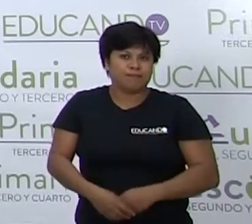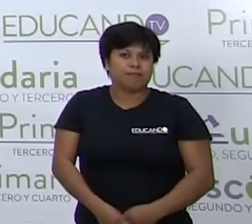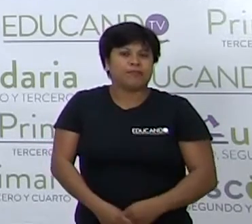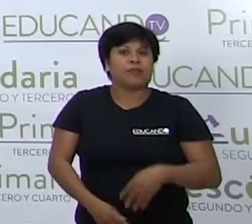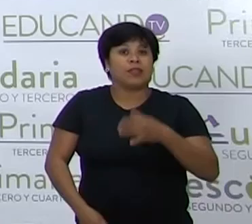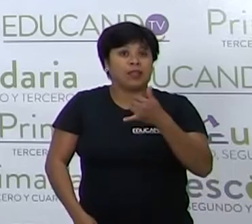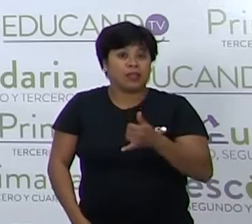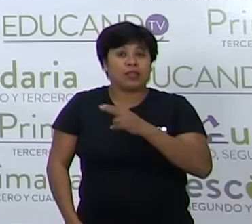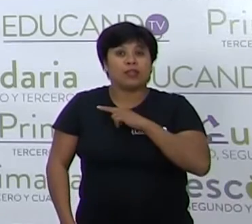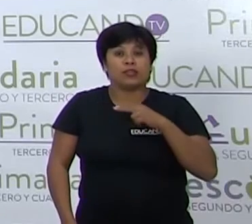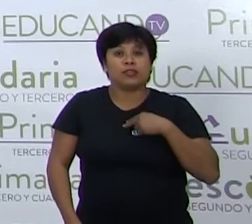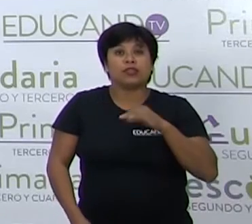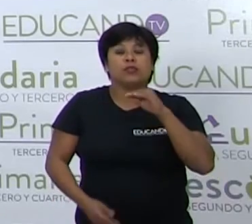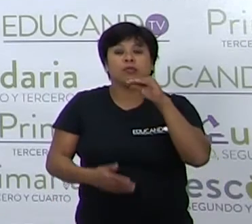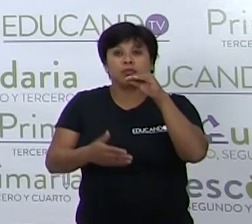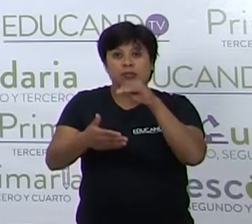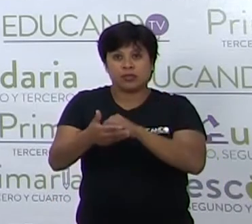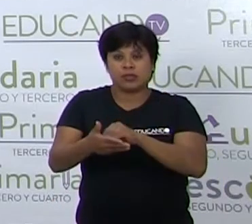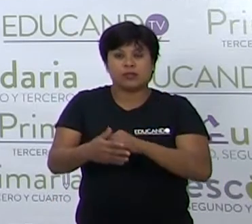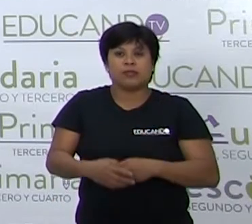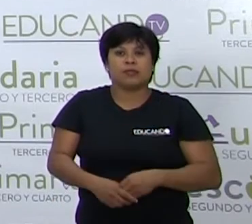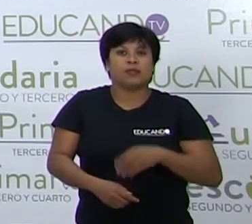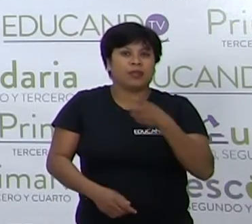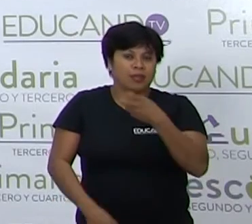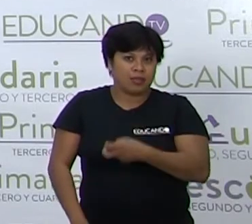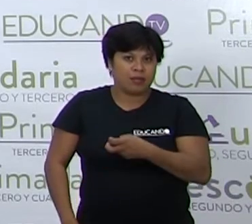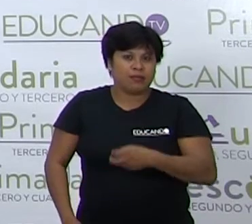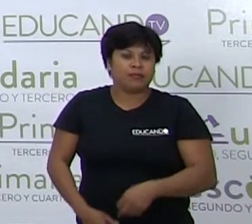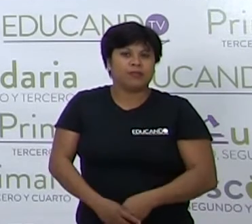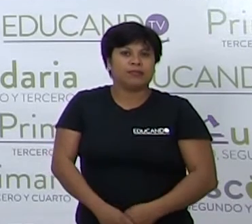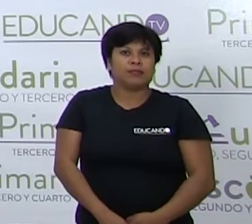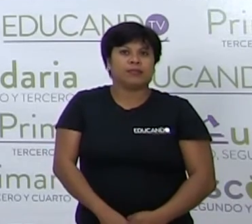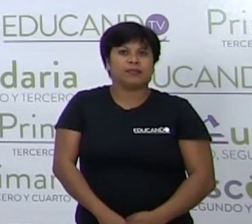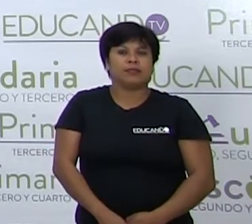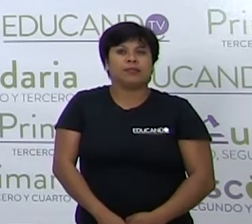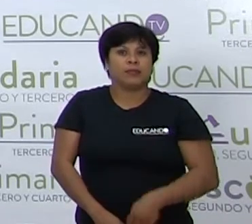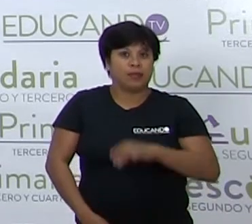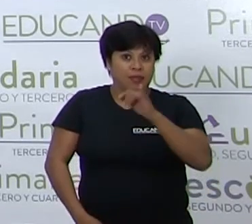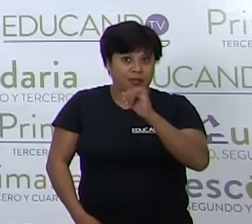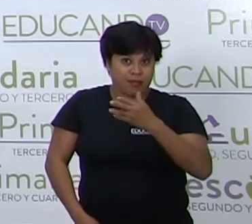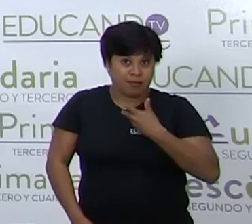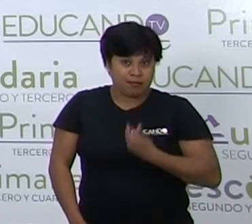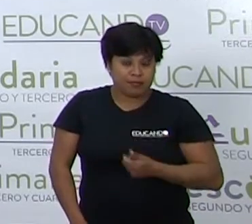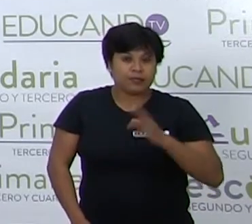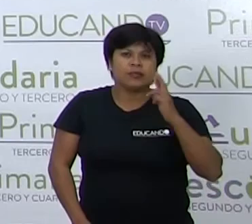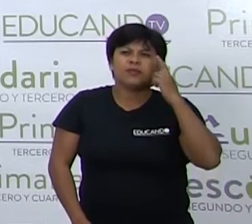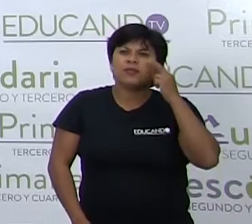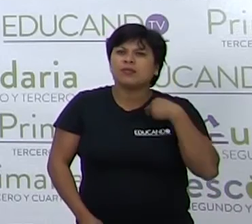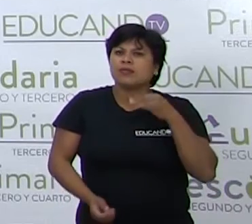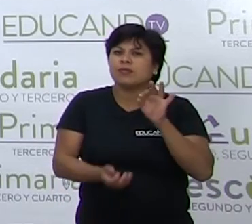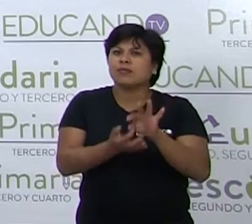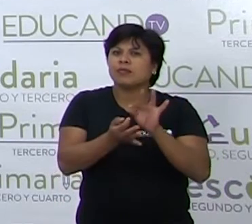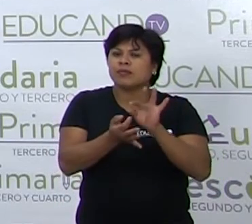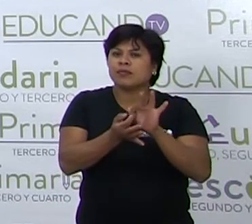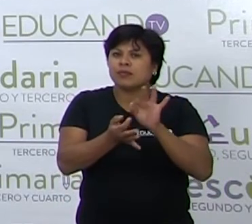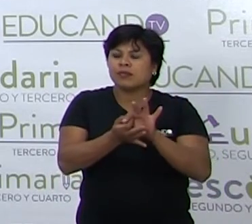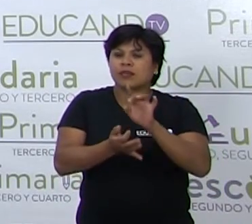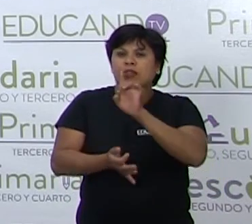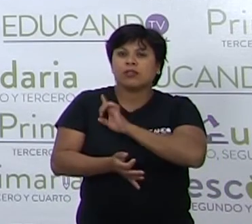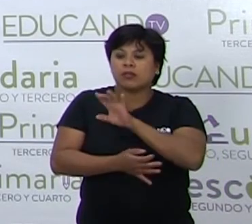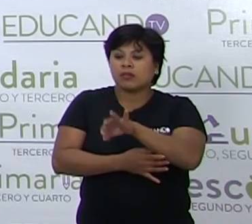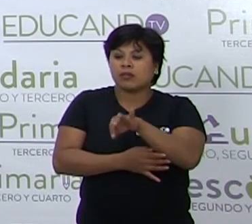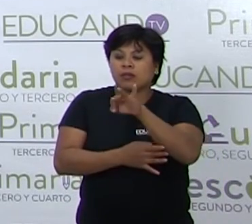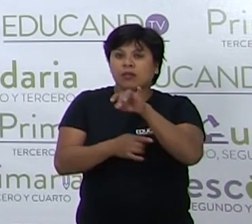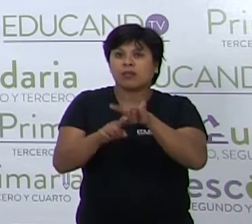Y vamos a ubicarlo acá. ¿Sí? ¿Recuerdas qué te dije? Solo encontremos